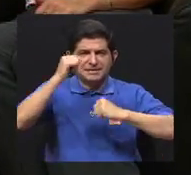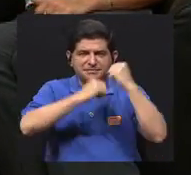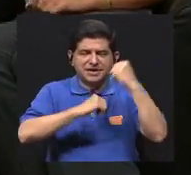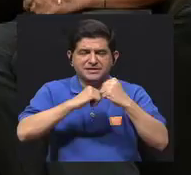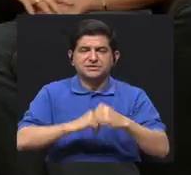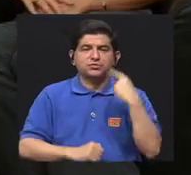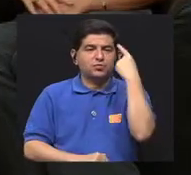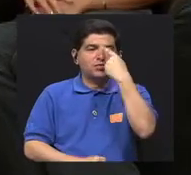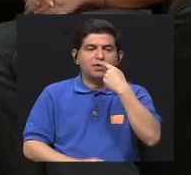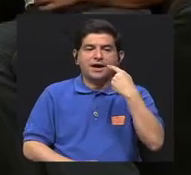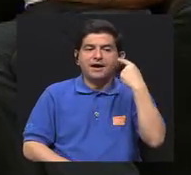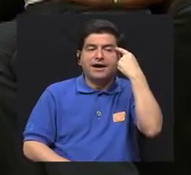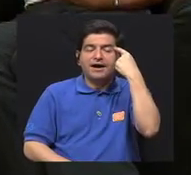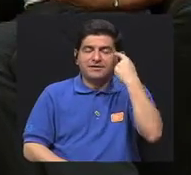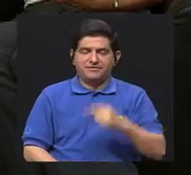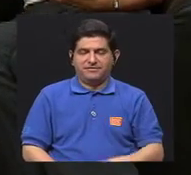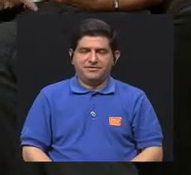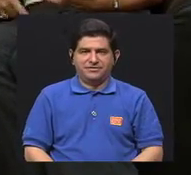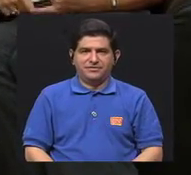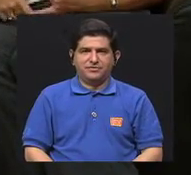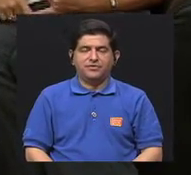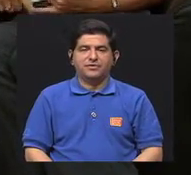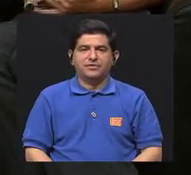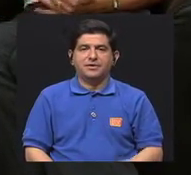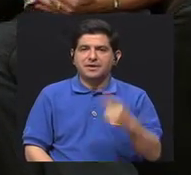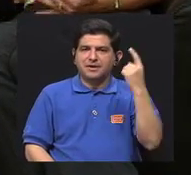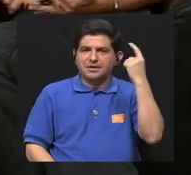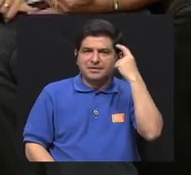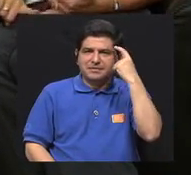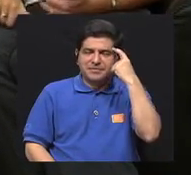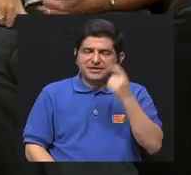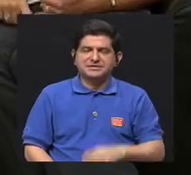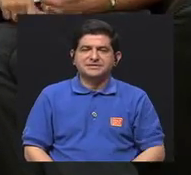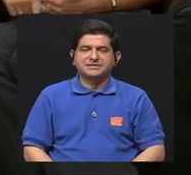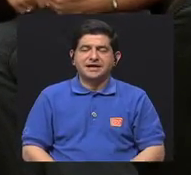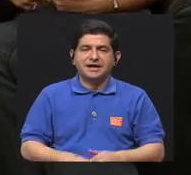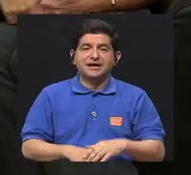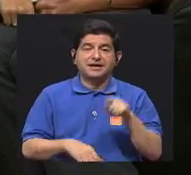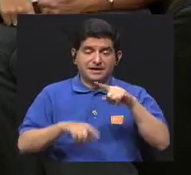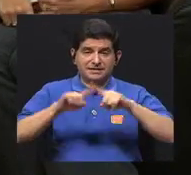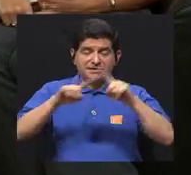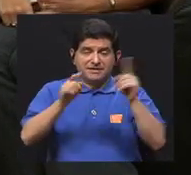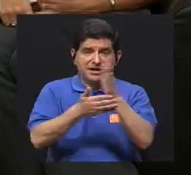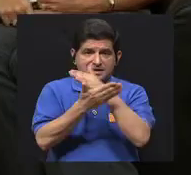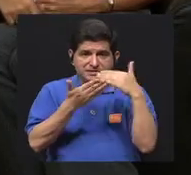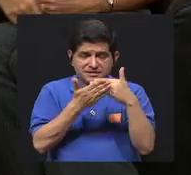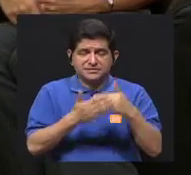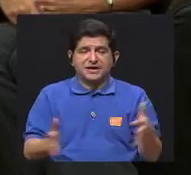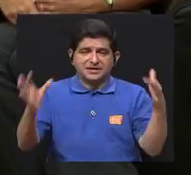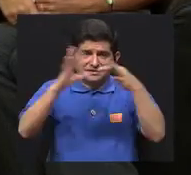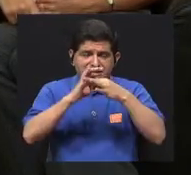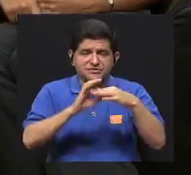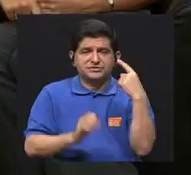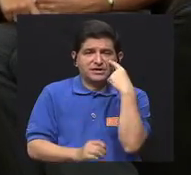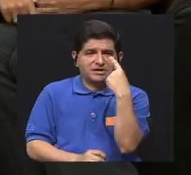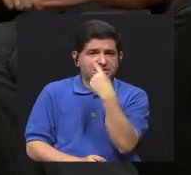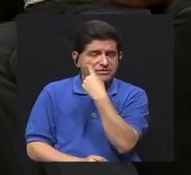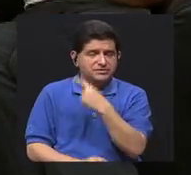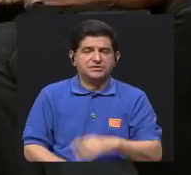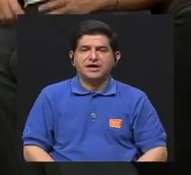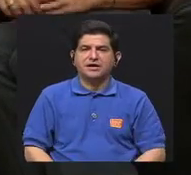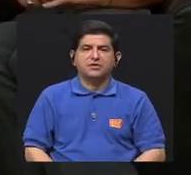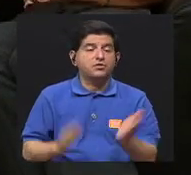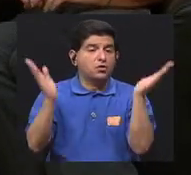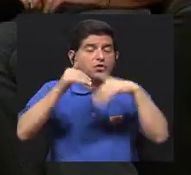estructuras perioculares, aplica para lo que son los párpados y la superficie del ojo, la conjuntiva también, y